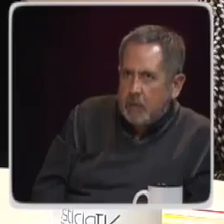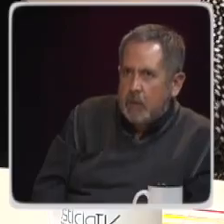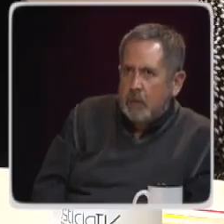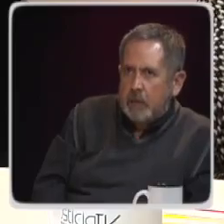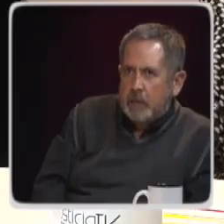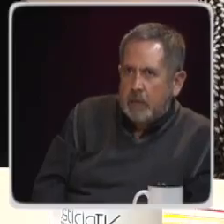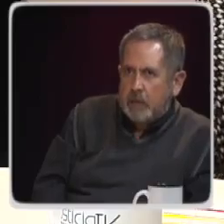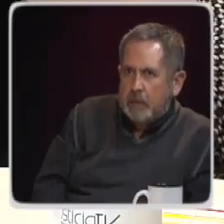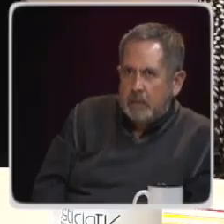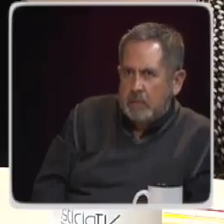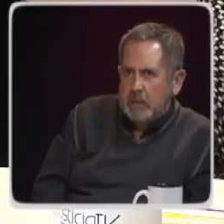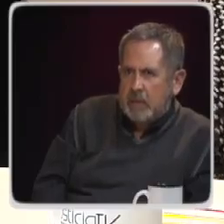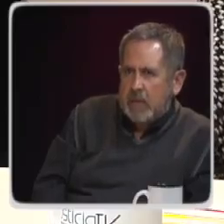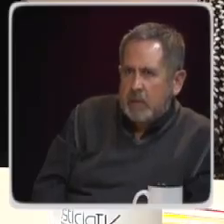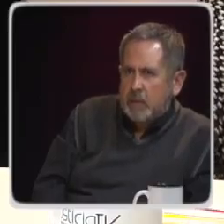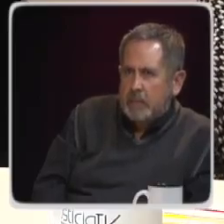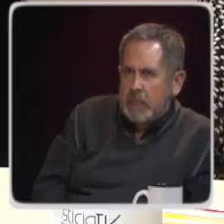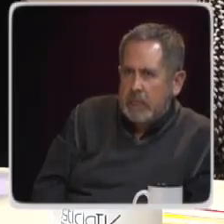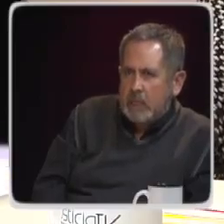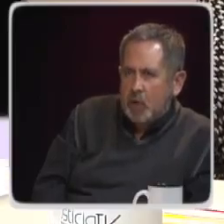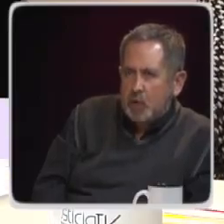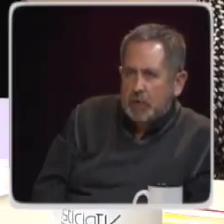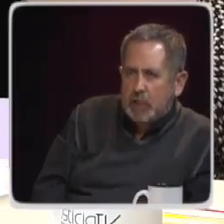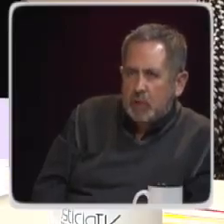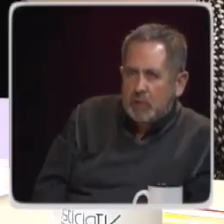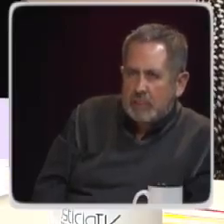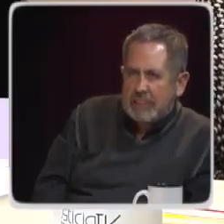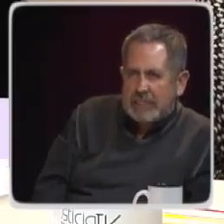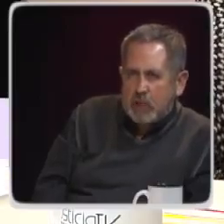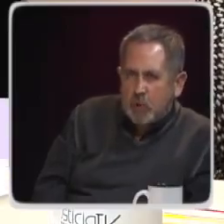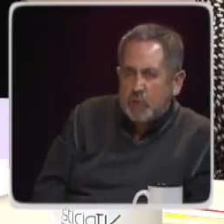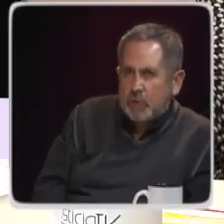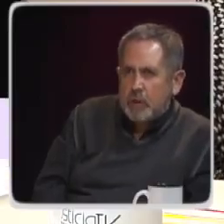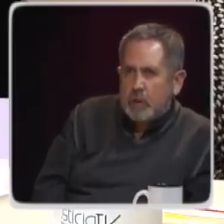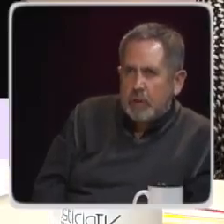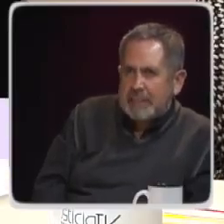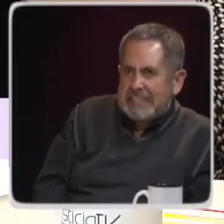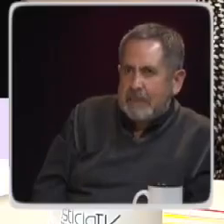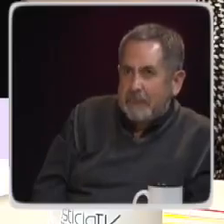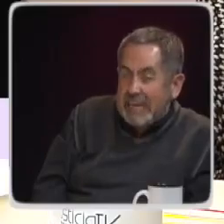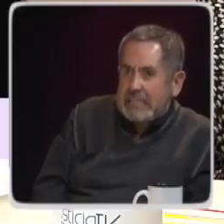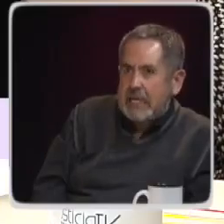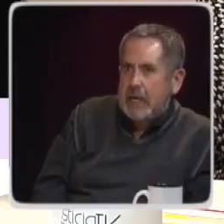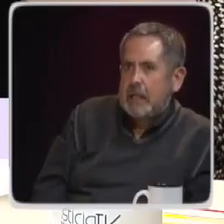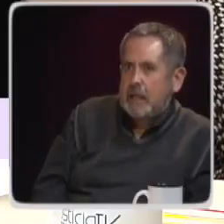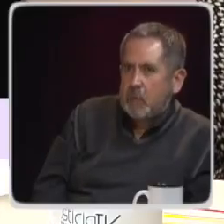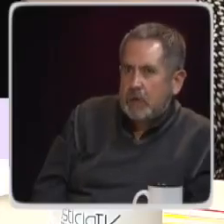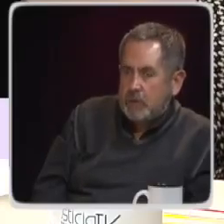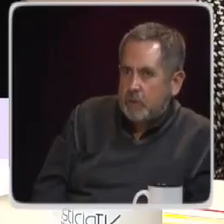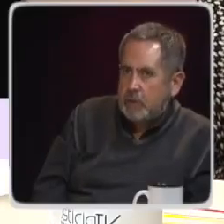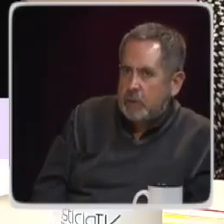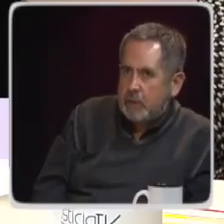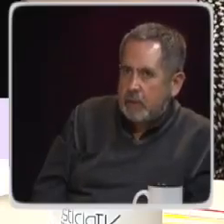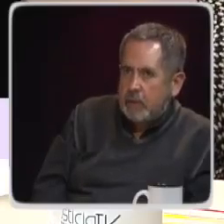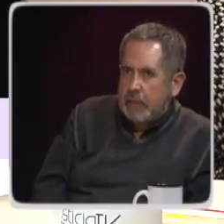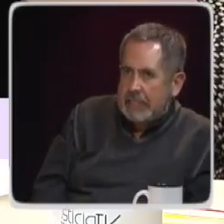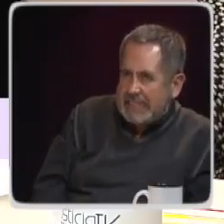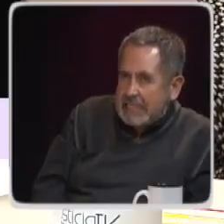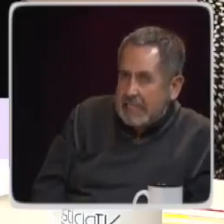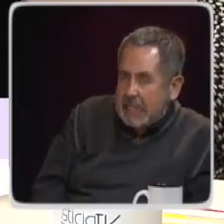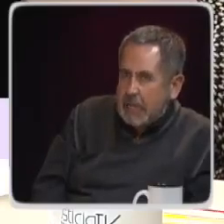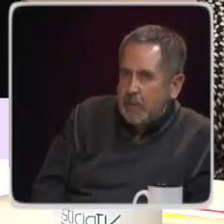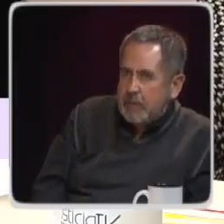a lo exclusivamente necesario, no a lo anecdótico, ni a los ornamentos, sino lo que es absolutamente necesario.